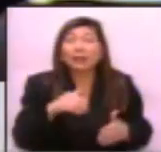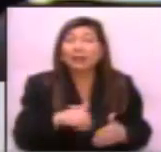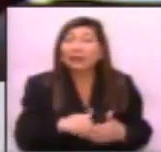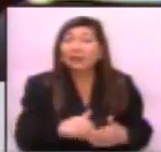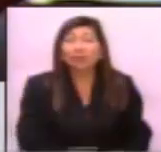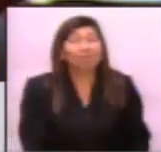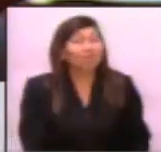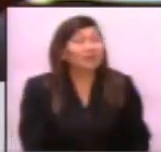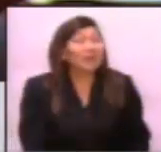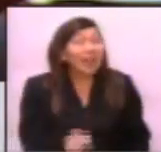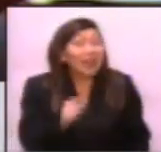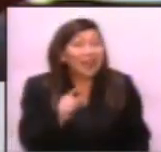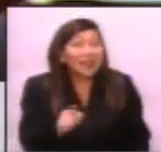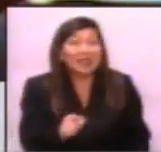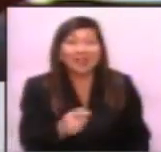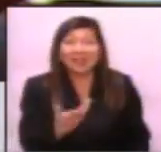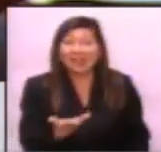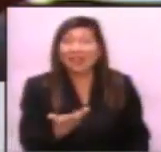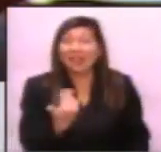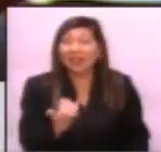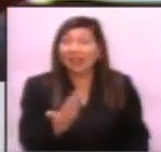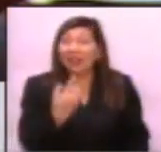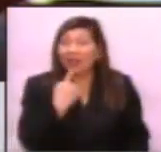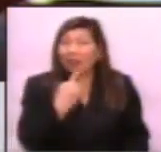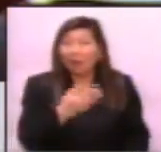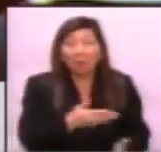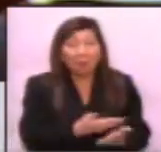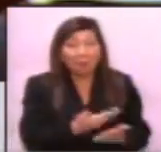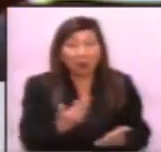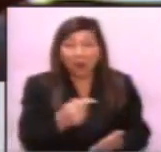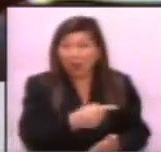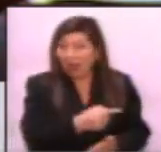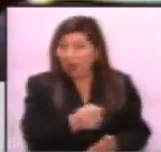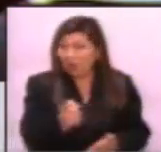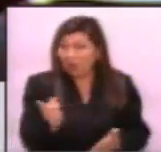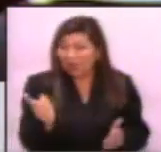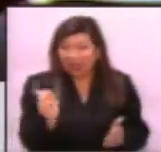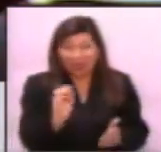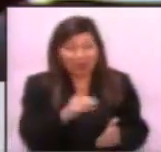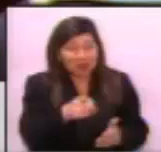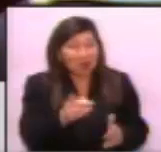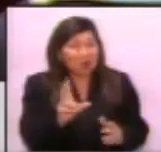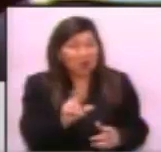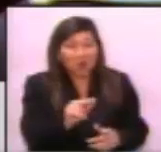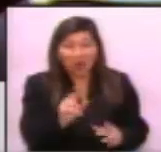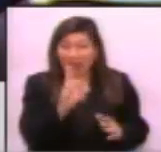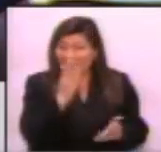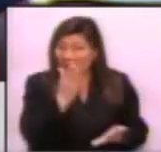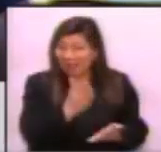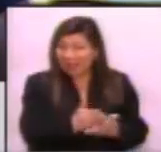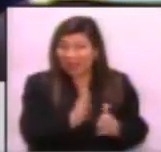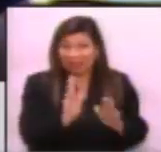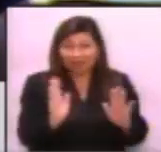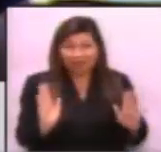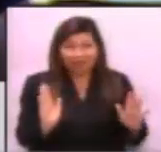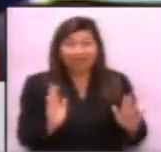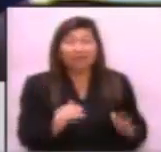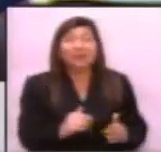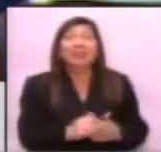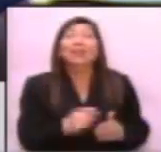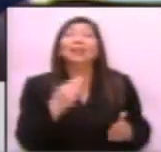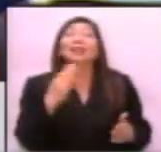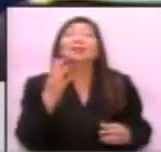elecciones. Y ahí está la situación que los desenmascara a ustedes. Ustedes no quieren sancionar